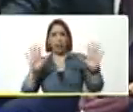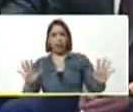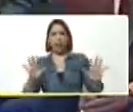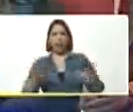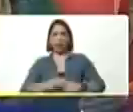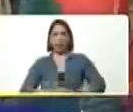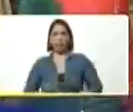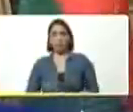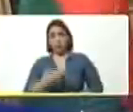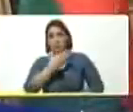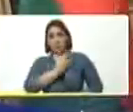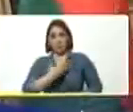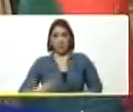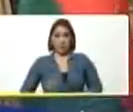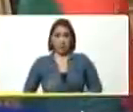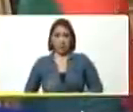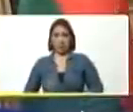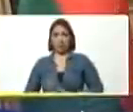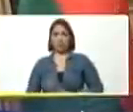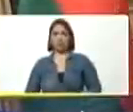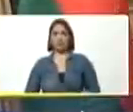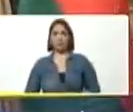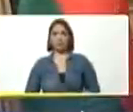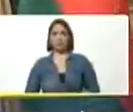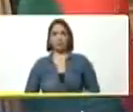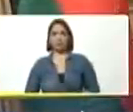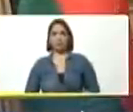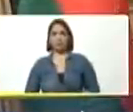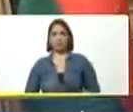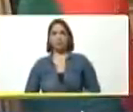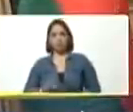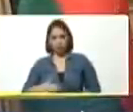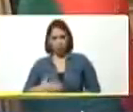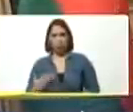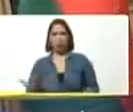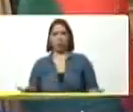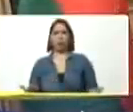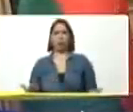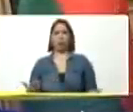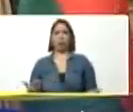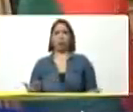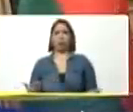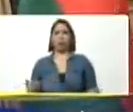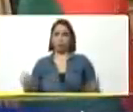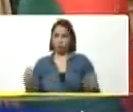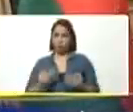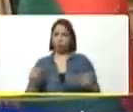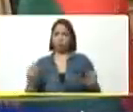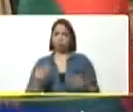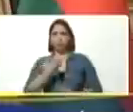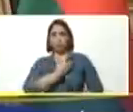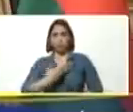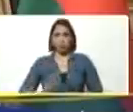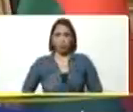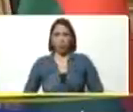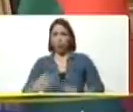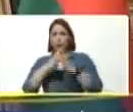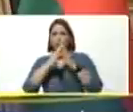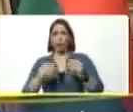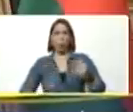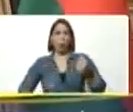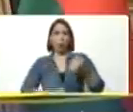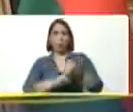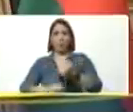Alexander Lukashenko. ¿Puede contar el presidente Lukashenko y Belarus con todo el